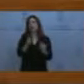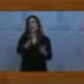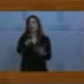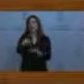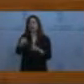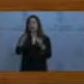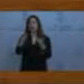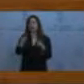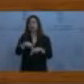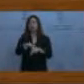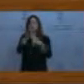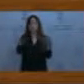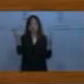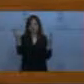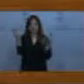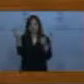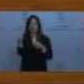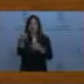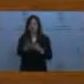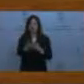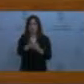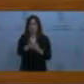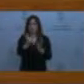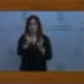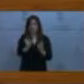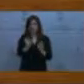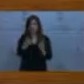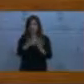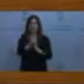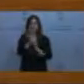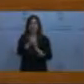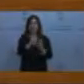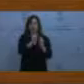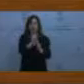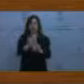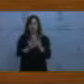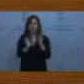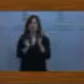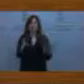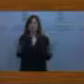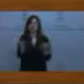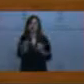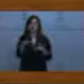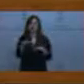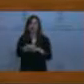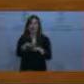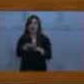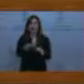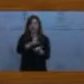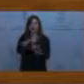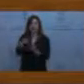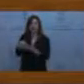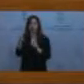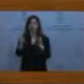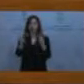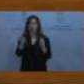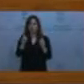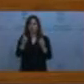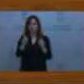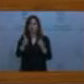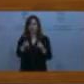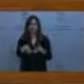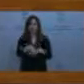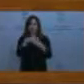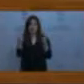educativos públicos y esta propuesta favorecería especialmente a la red de centros educativos